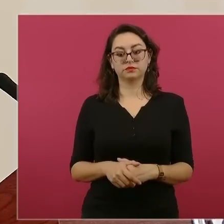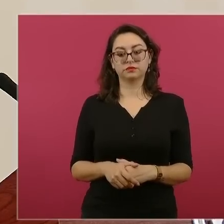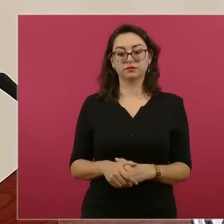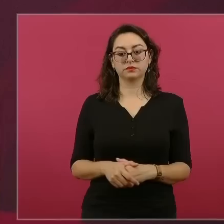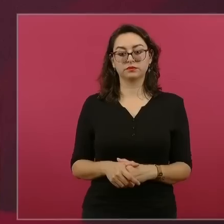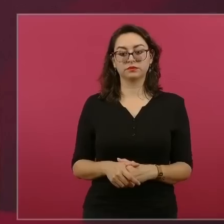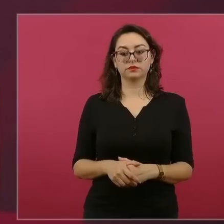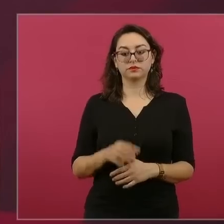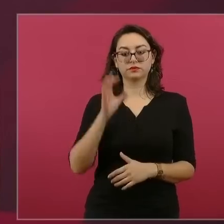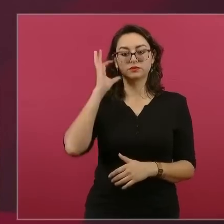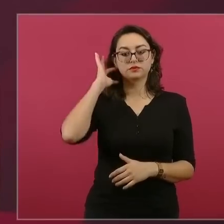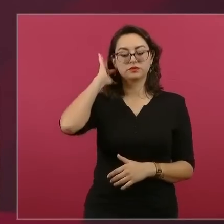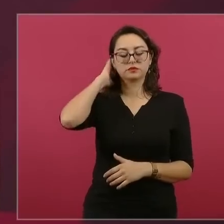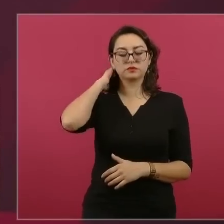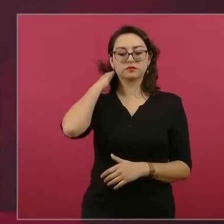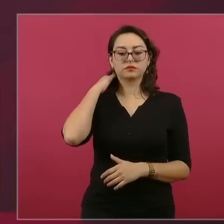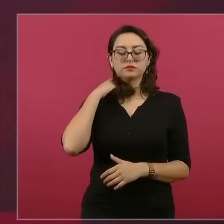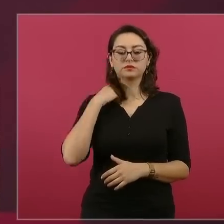ventajoso,